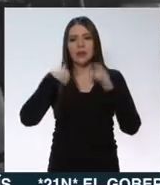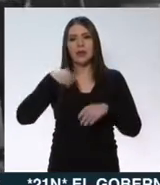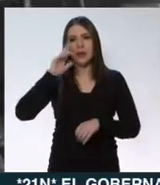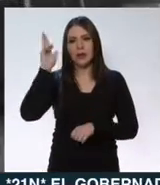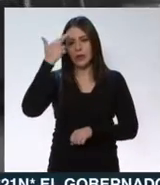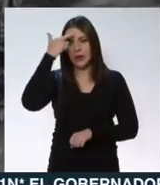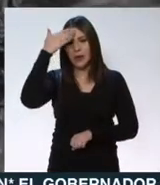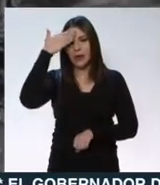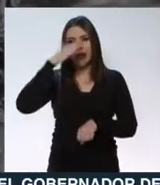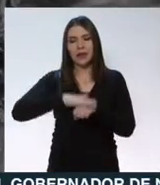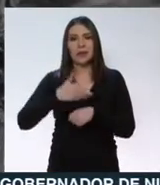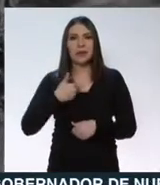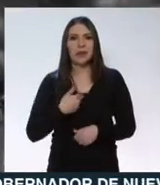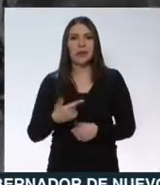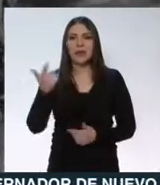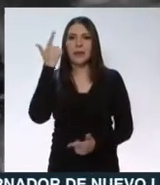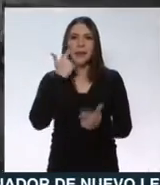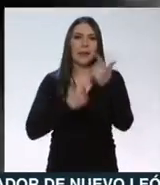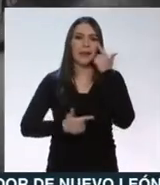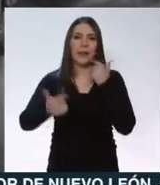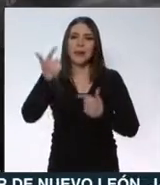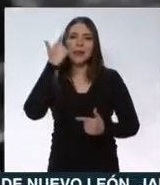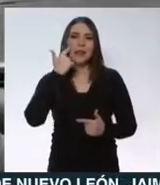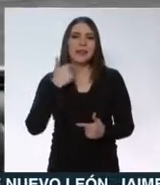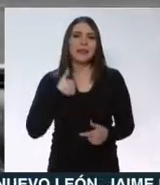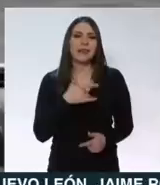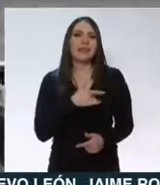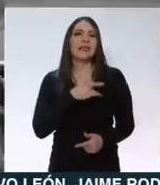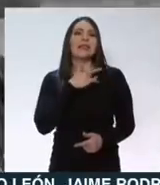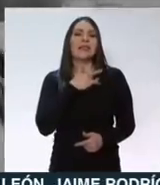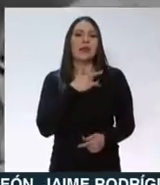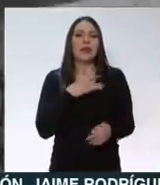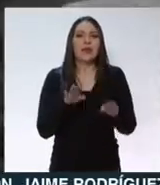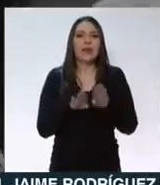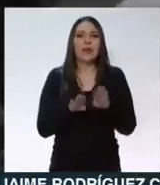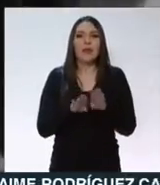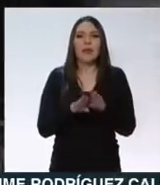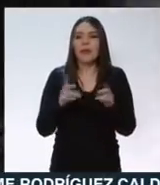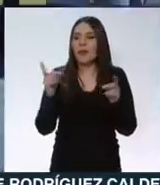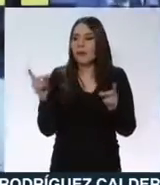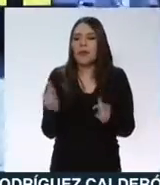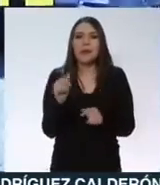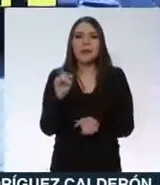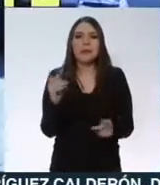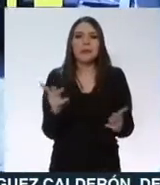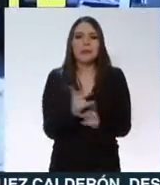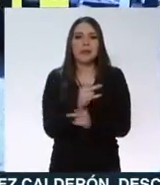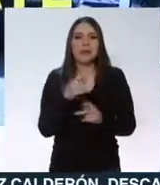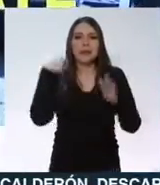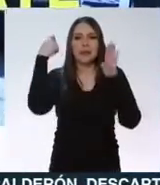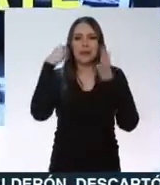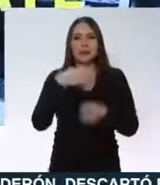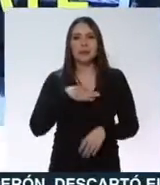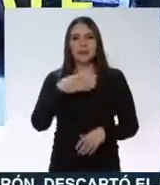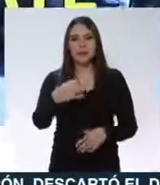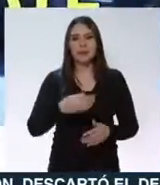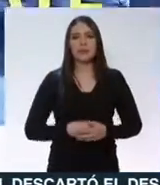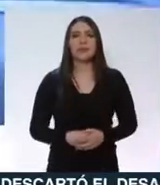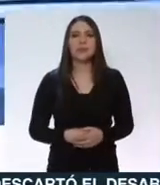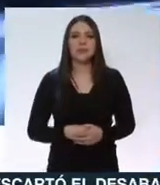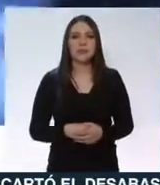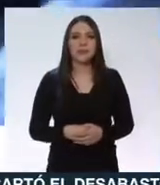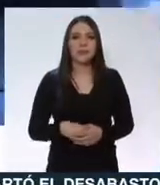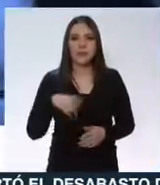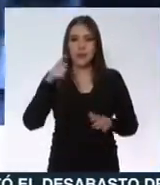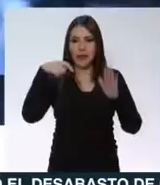cómo estaba yo llorando porque no sentía cómo de pronto sucedió algo así. ¿Y el proceso de rodaje cómo fue? ¿Fue